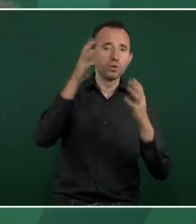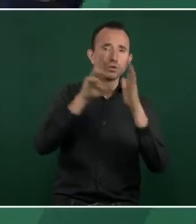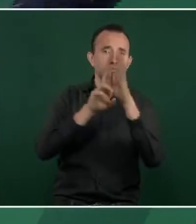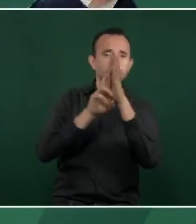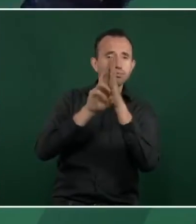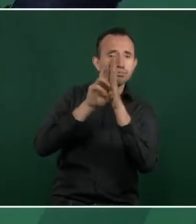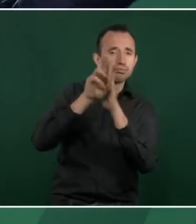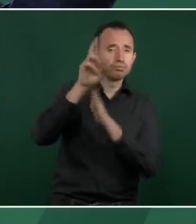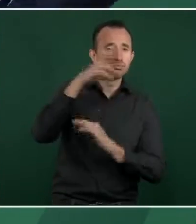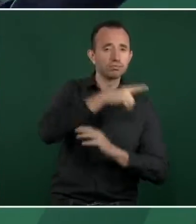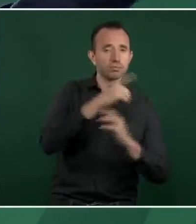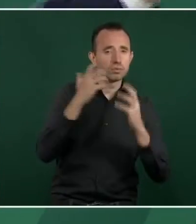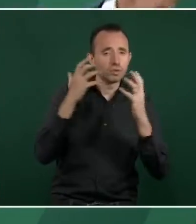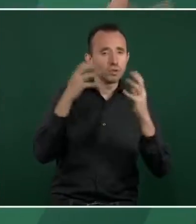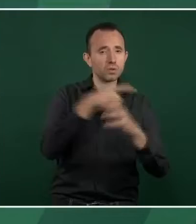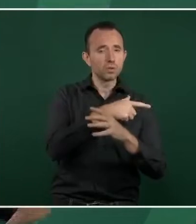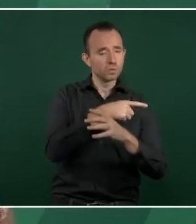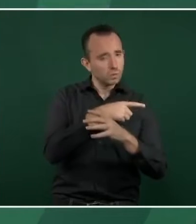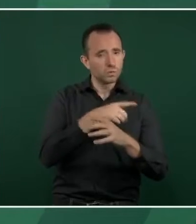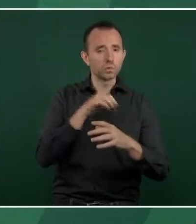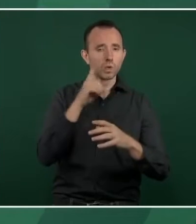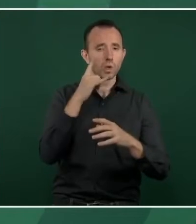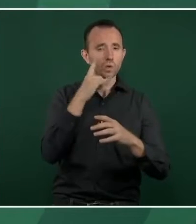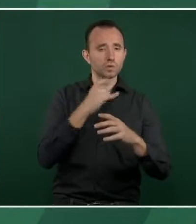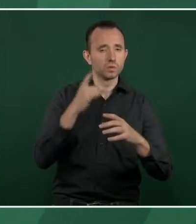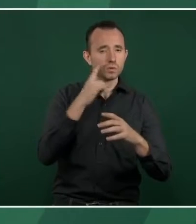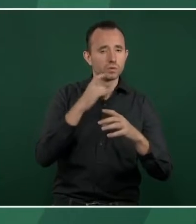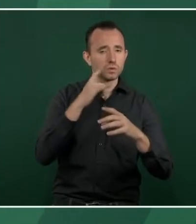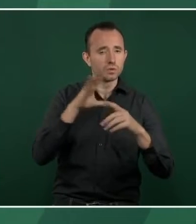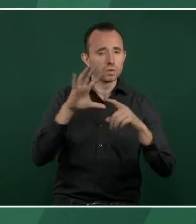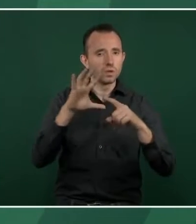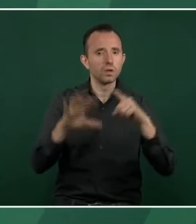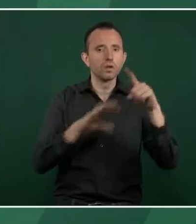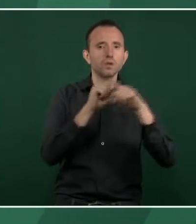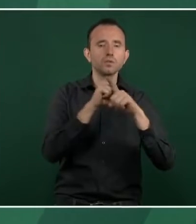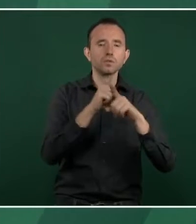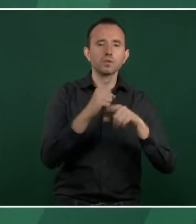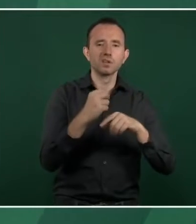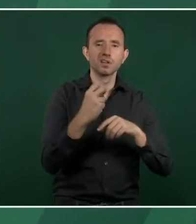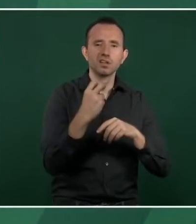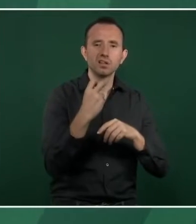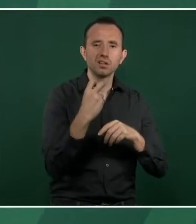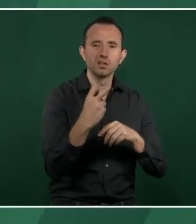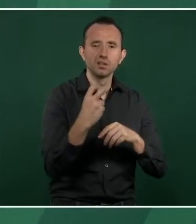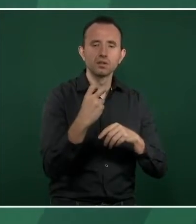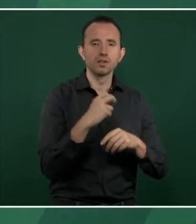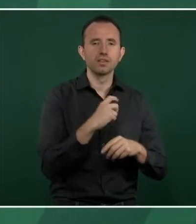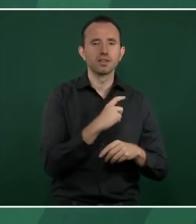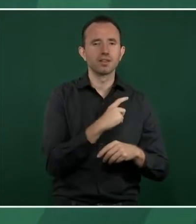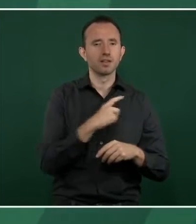Bueno, eso es lo que tenemos que promover, fomentar,